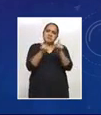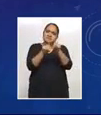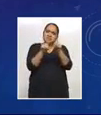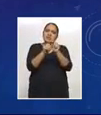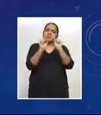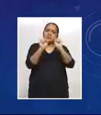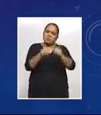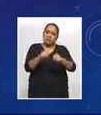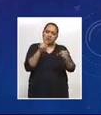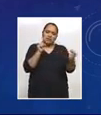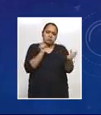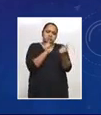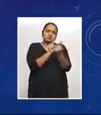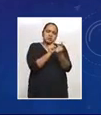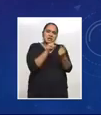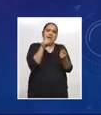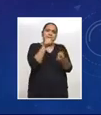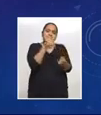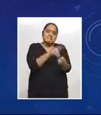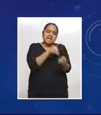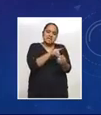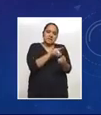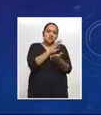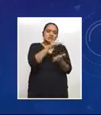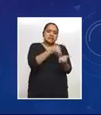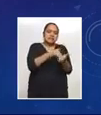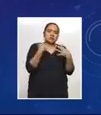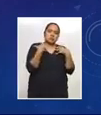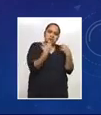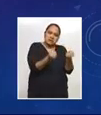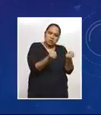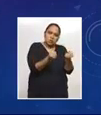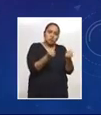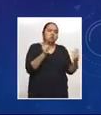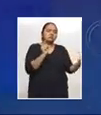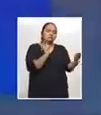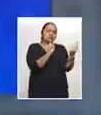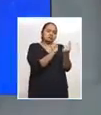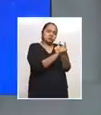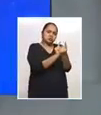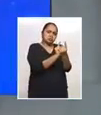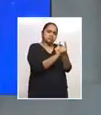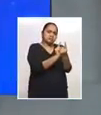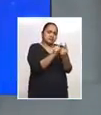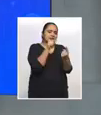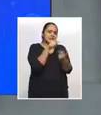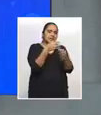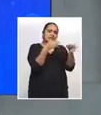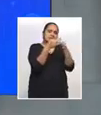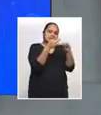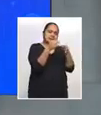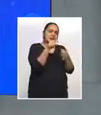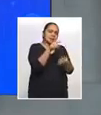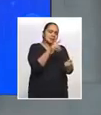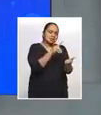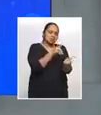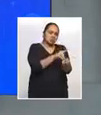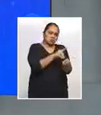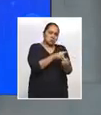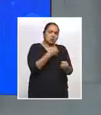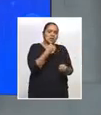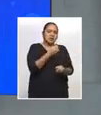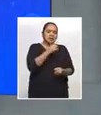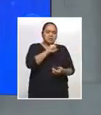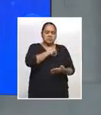asistencia de algún médico o de una unidad de salud. Si usted presenta fiebre, dolor en la garganta, tos,